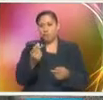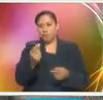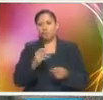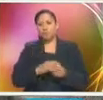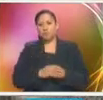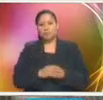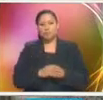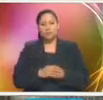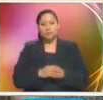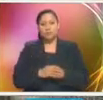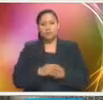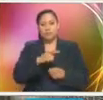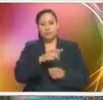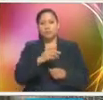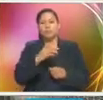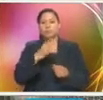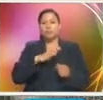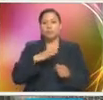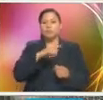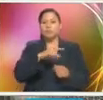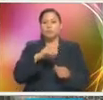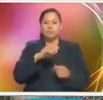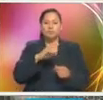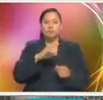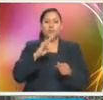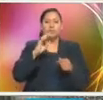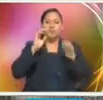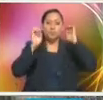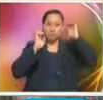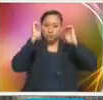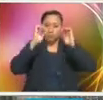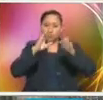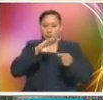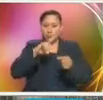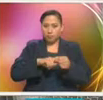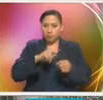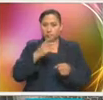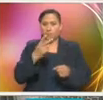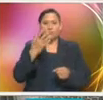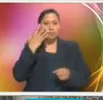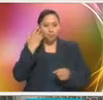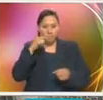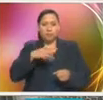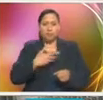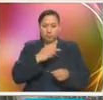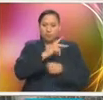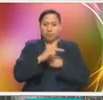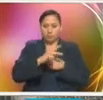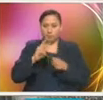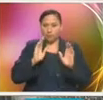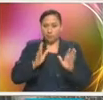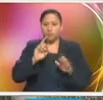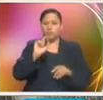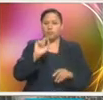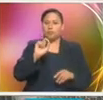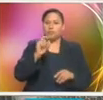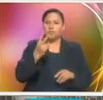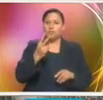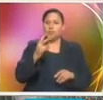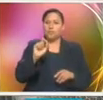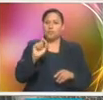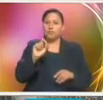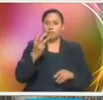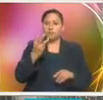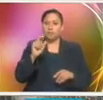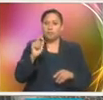Okay. Existen exposiciones felinas también. En nuestro país ya se llevan a cabo, de hecho el